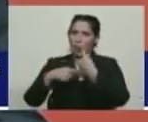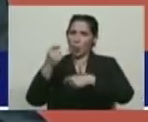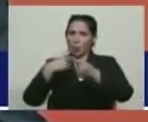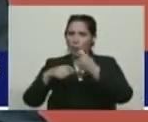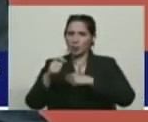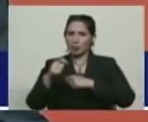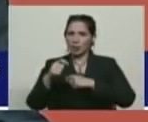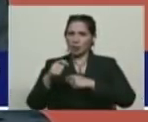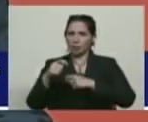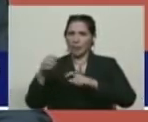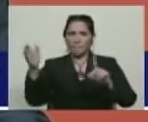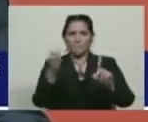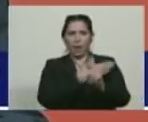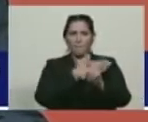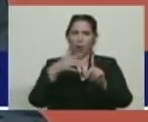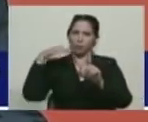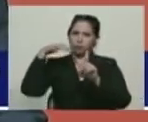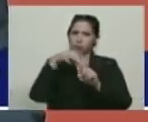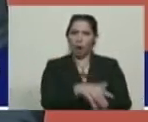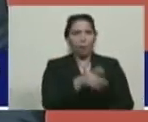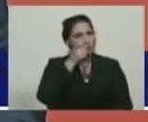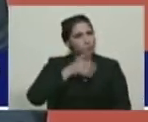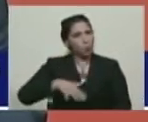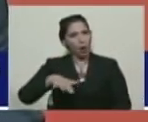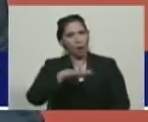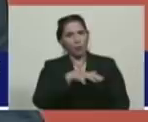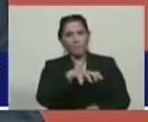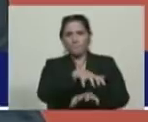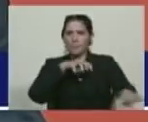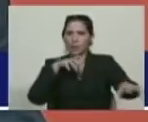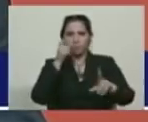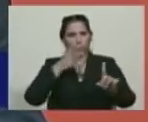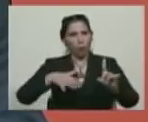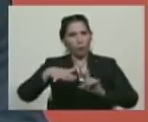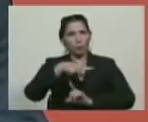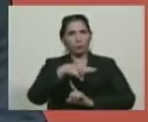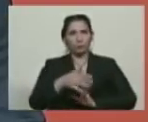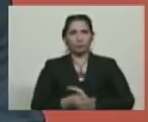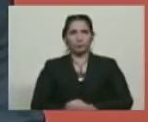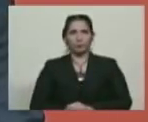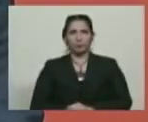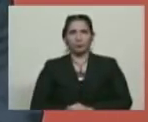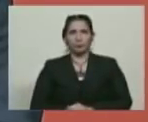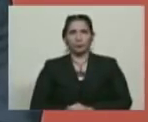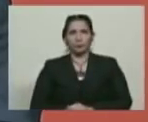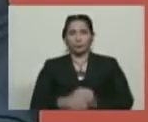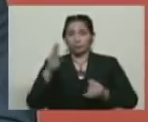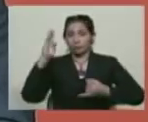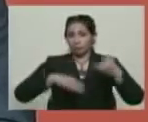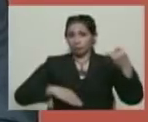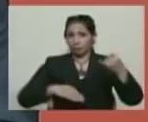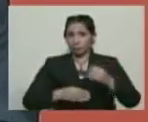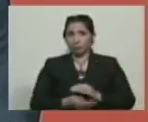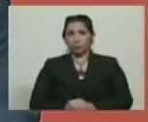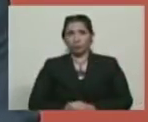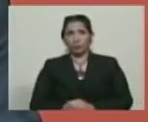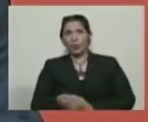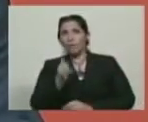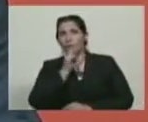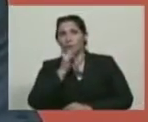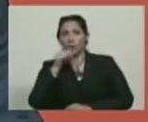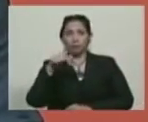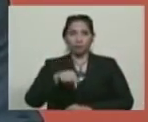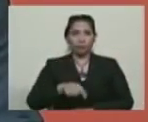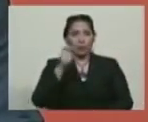perjudicando al pueblo a la mayoría del pueblo finalmente queremos informar que el día